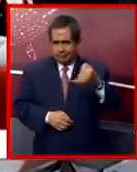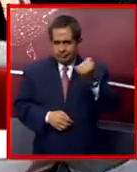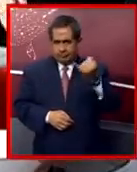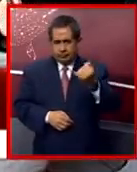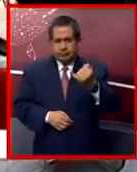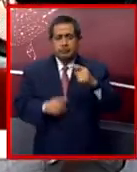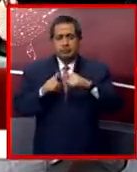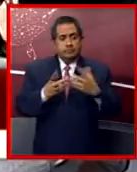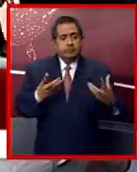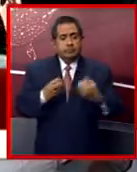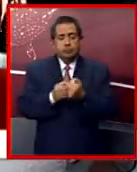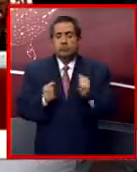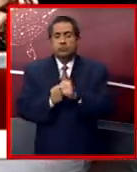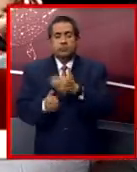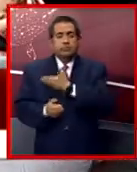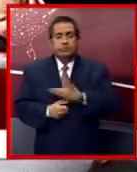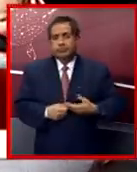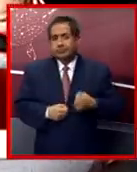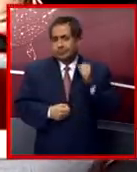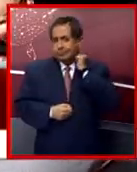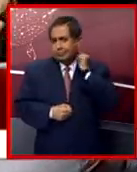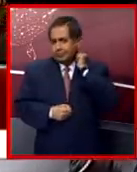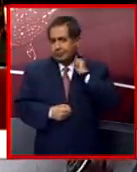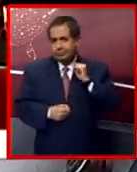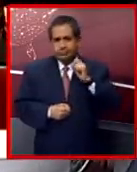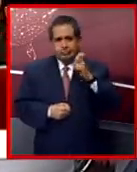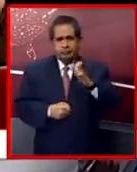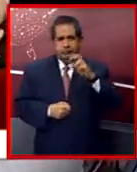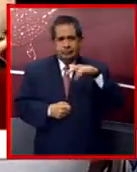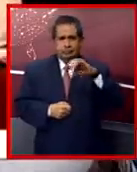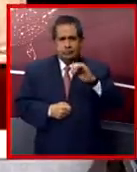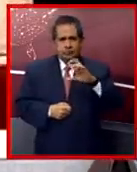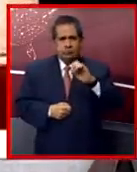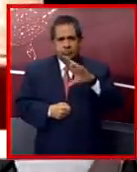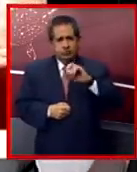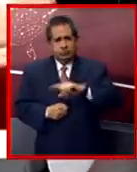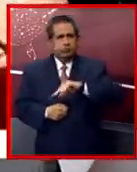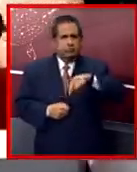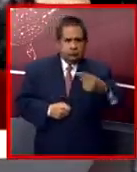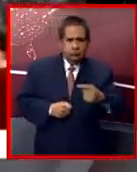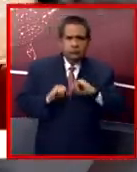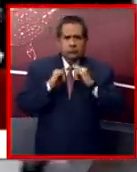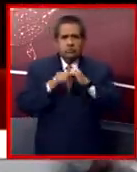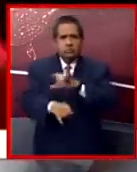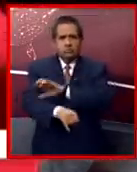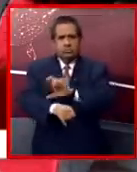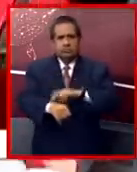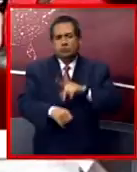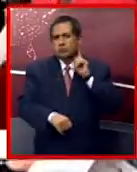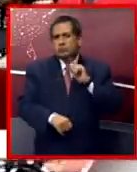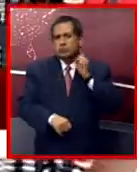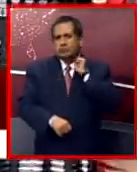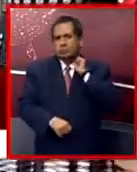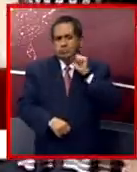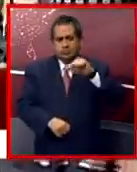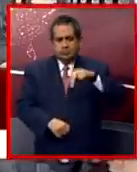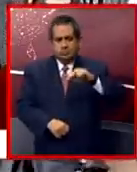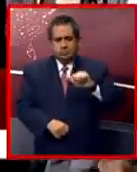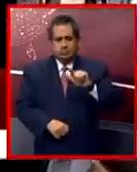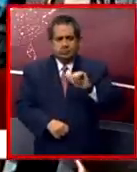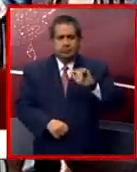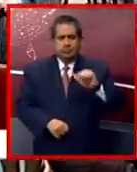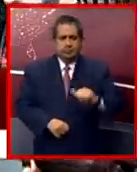presidente de la mesa directiva, Ernesto Cordero Arroyo, y la presidenta de la Junta de Coordinación Política, senadora Ana Lilia Herrera